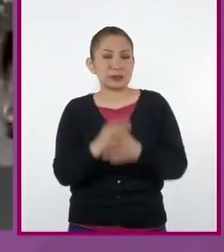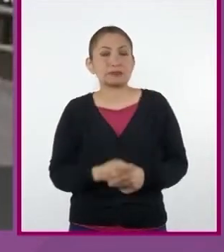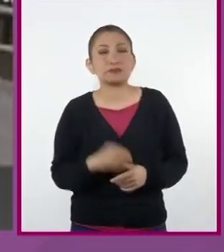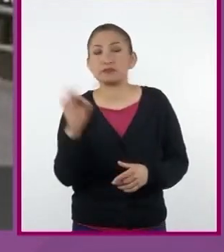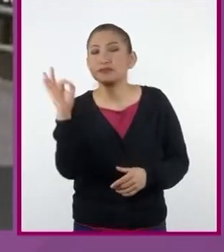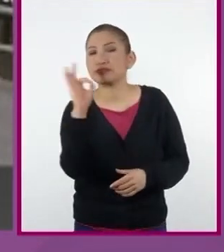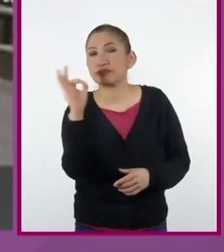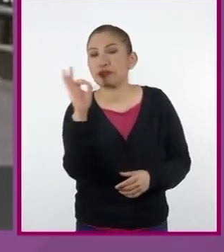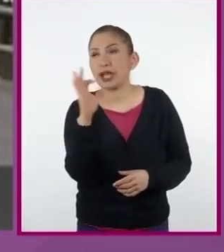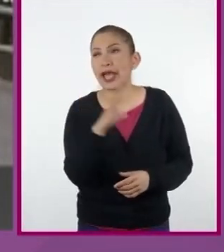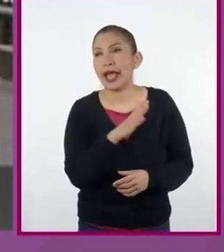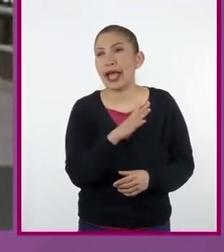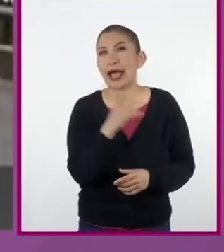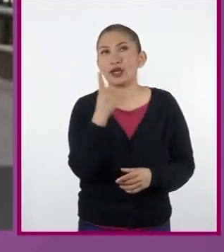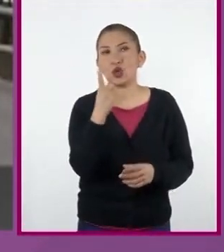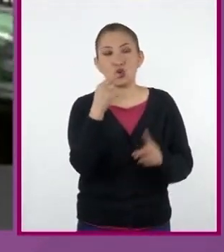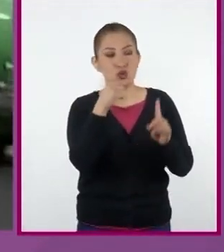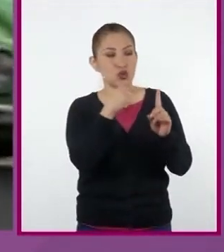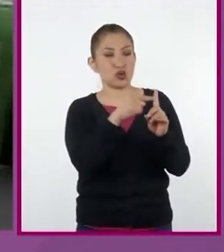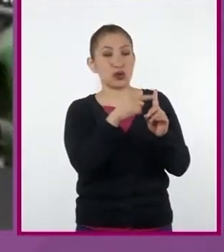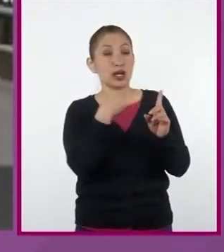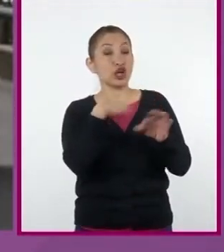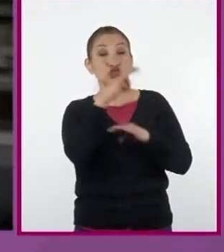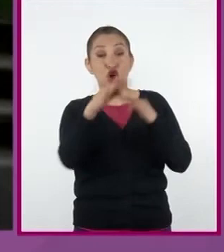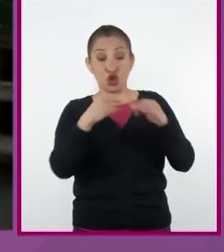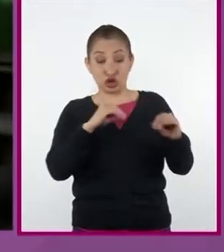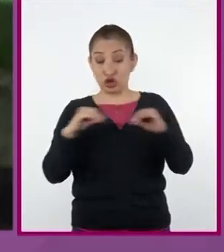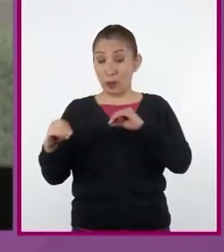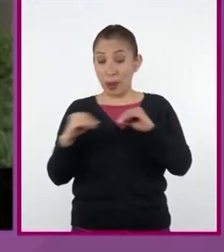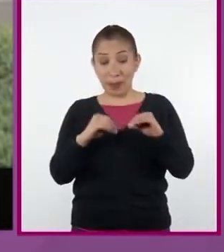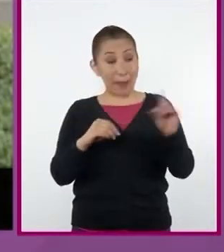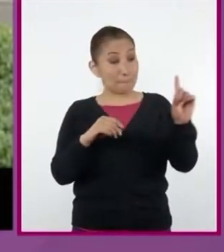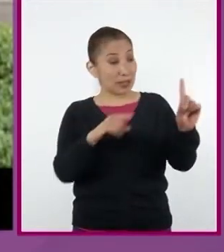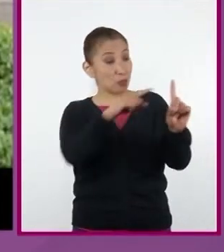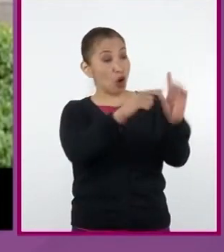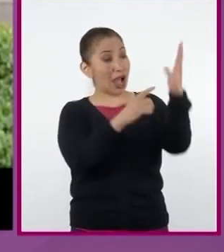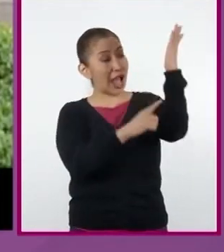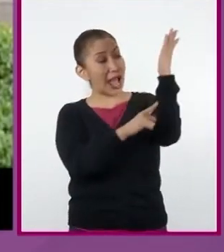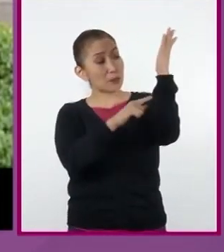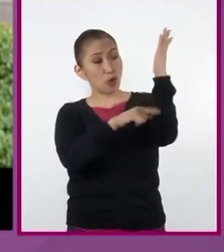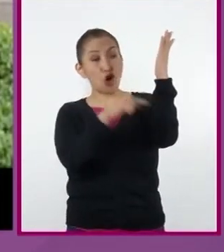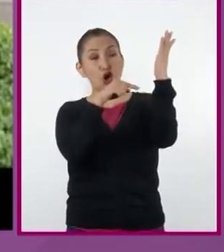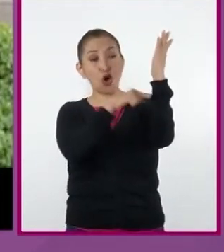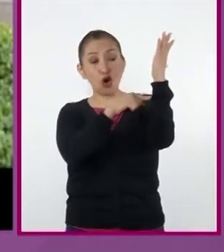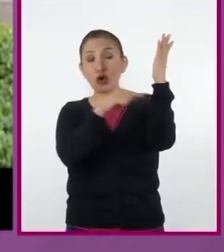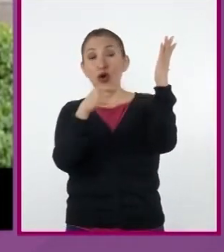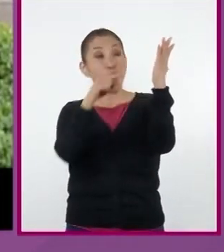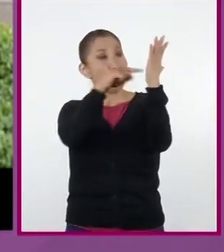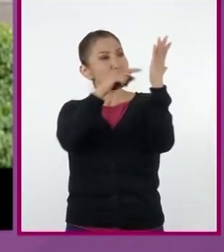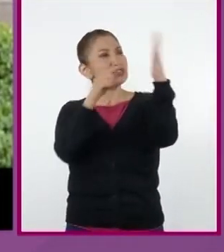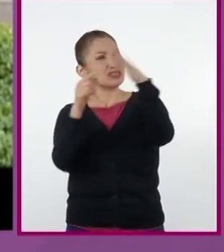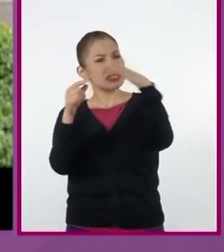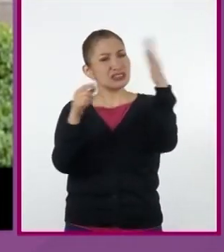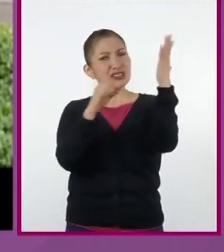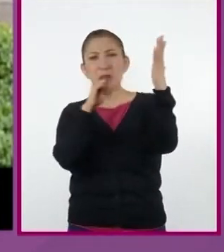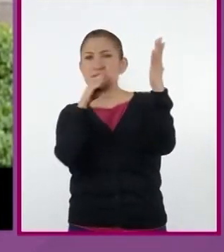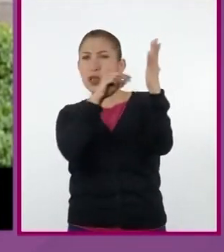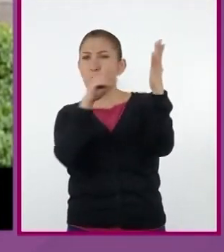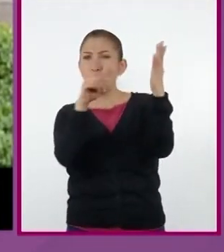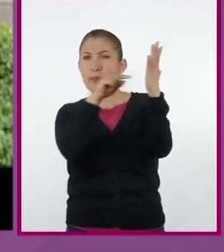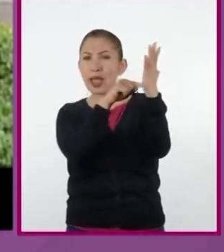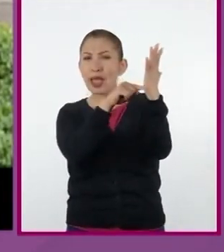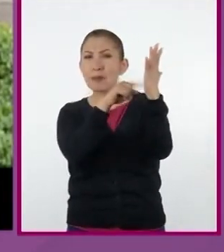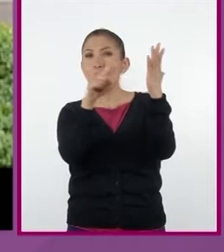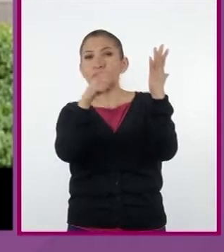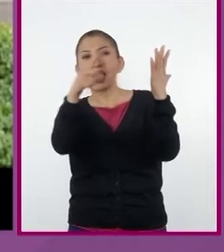hay una referencia absoluta, es decir, todos nos movemos respecto de ese árbol, o ese árbol también se está moviendo. Pues esa es una pregunta que ha